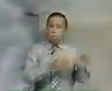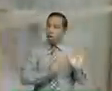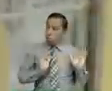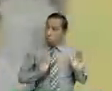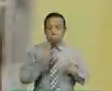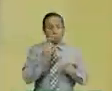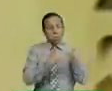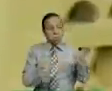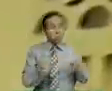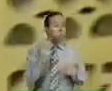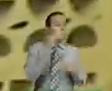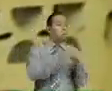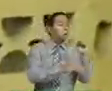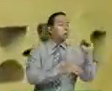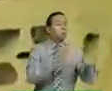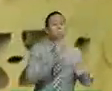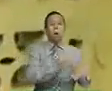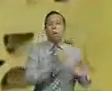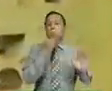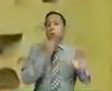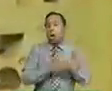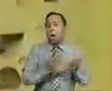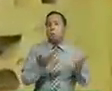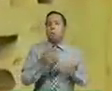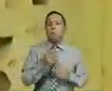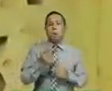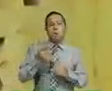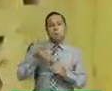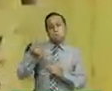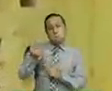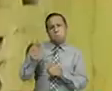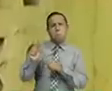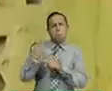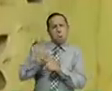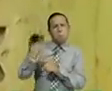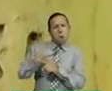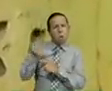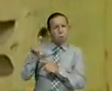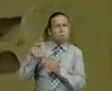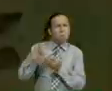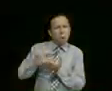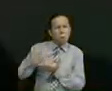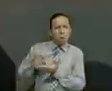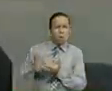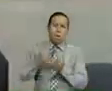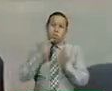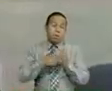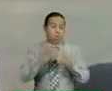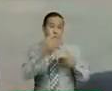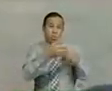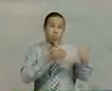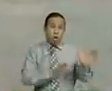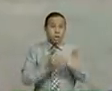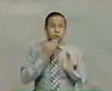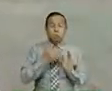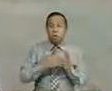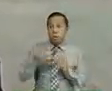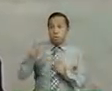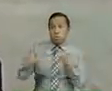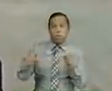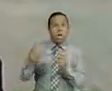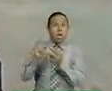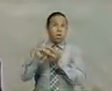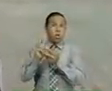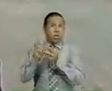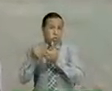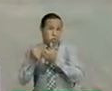cual pues tenía, cobraba valores de acuerdo a la hora, ¿no? Tenía cuartos en la cual pues los alquilaba a personas que querían tener relaciones sexuales